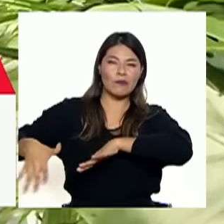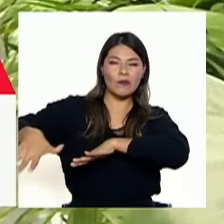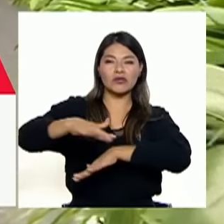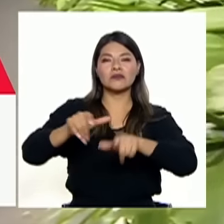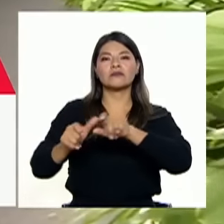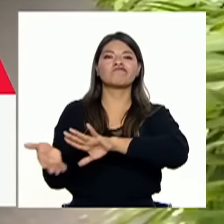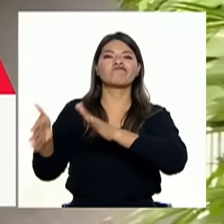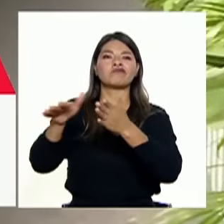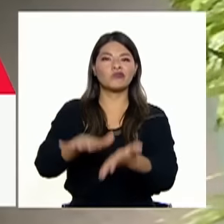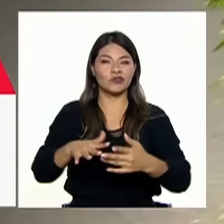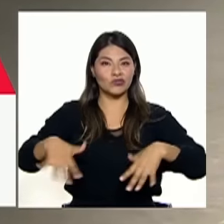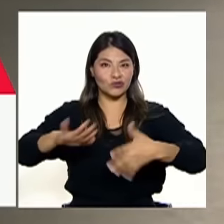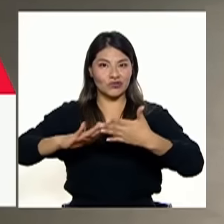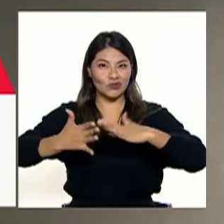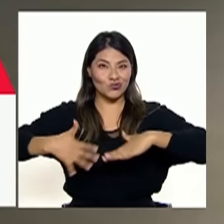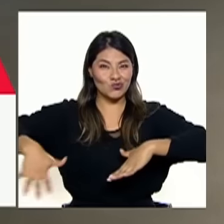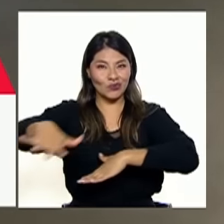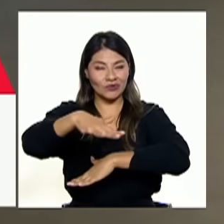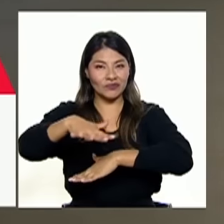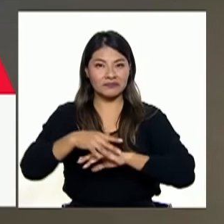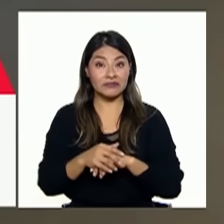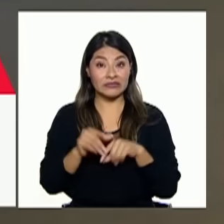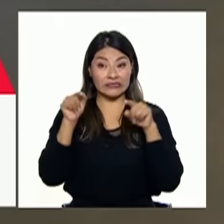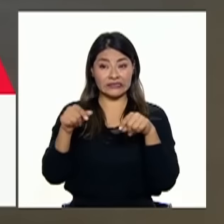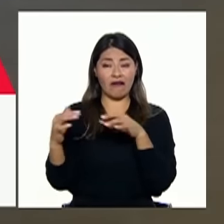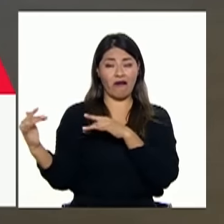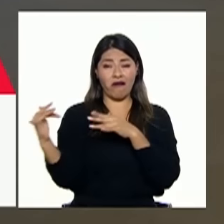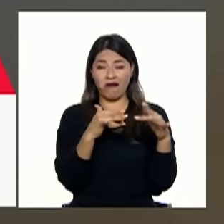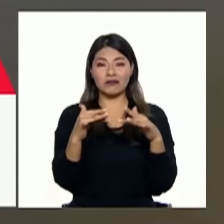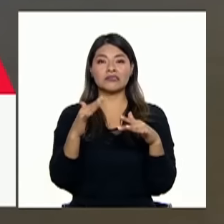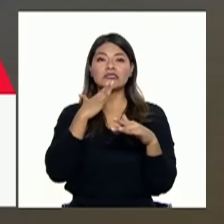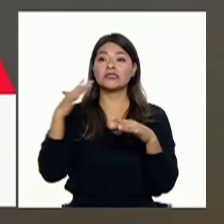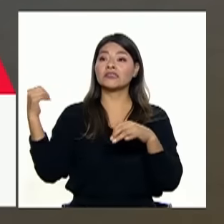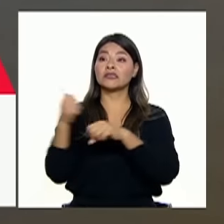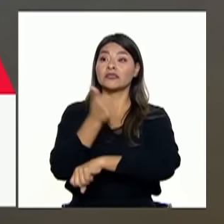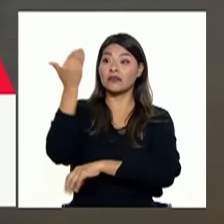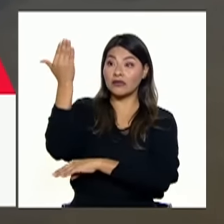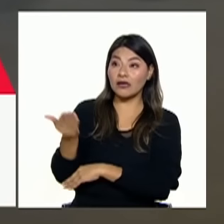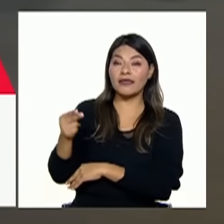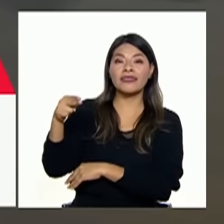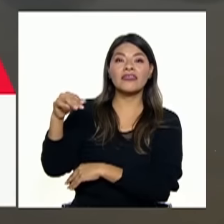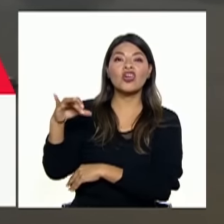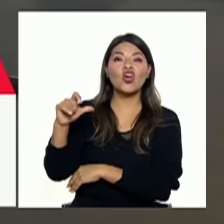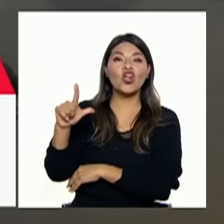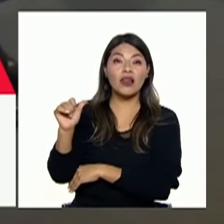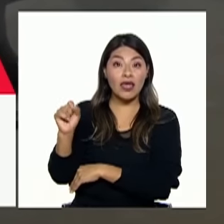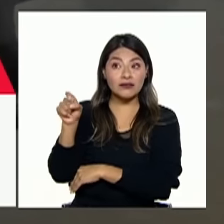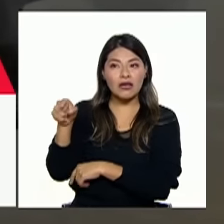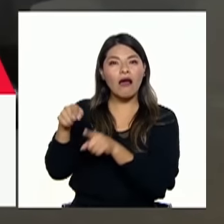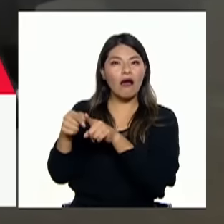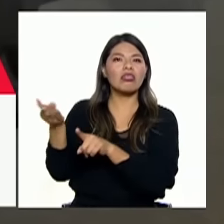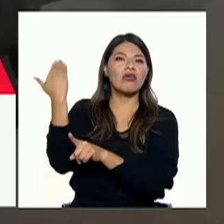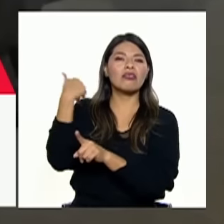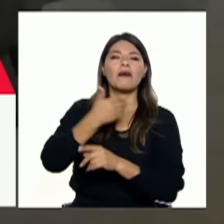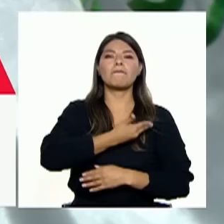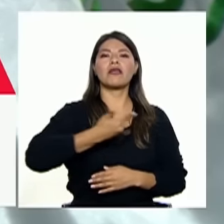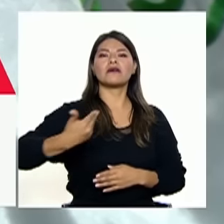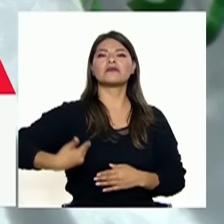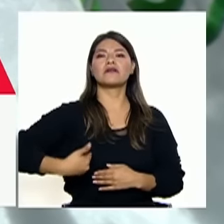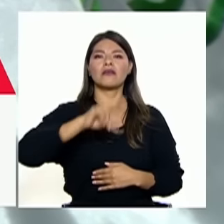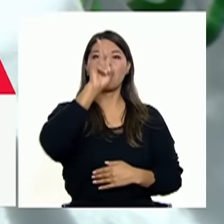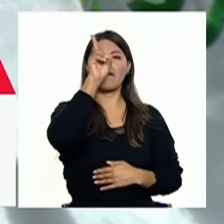ciudad. Dicha guerra civil tendría como vencedor a Nicolás de Piérola, quien luego fue proclamado presidente del Perú